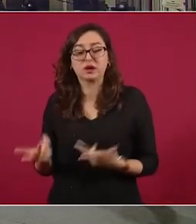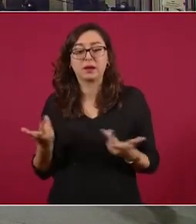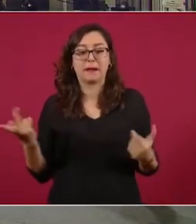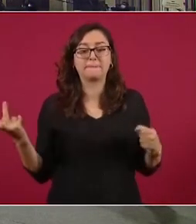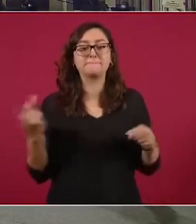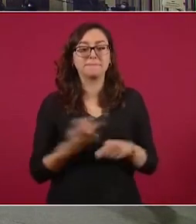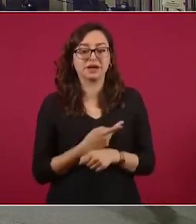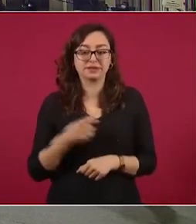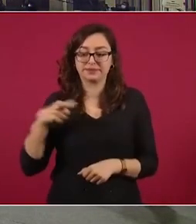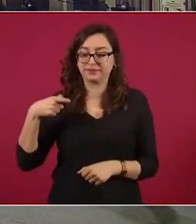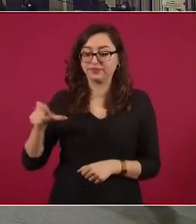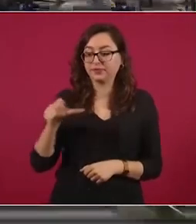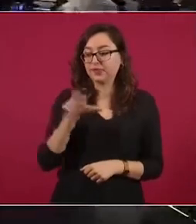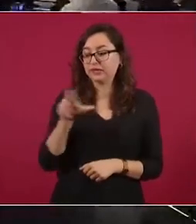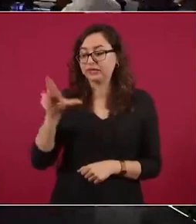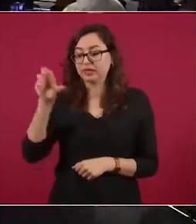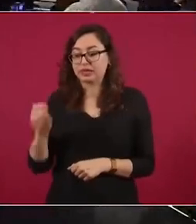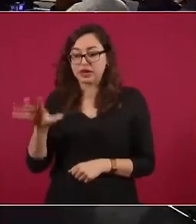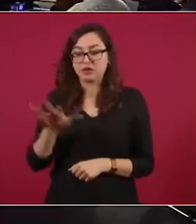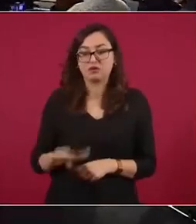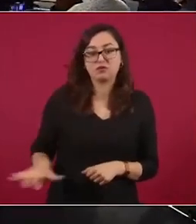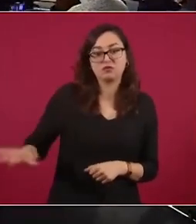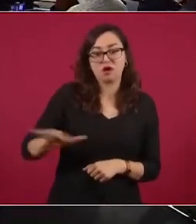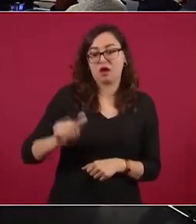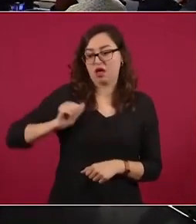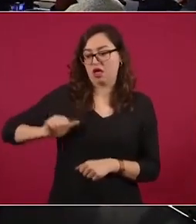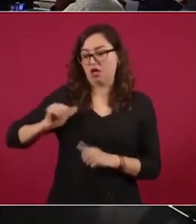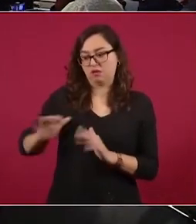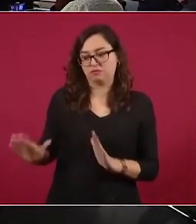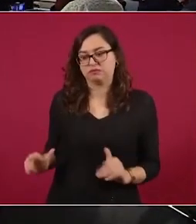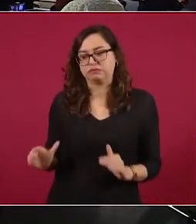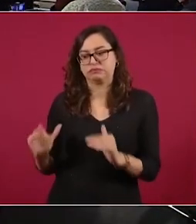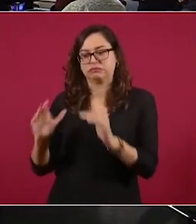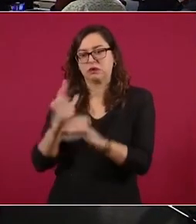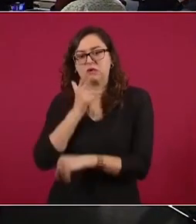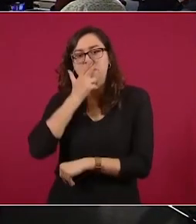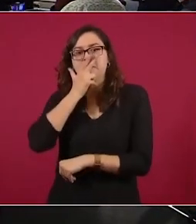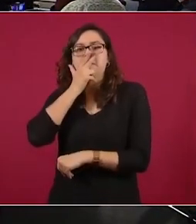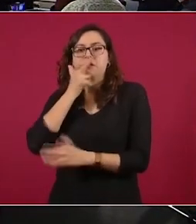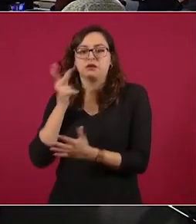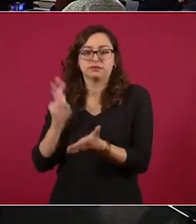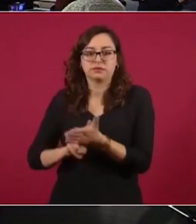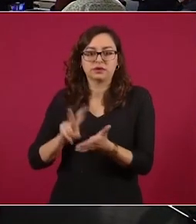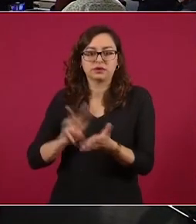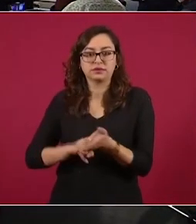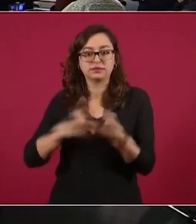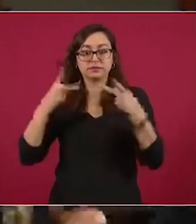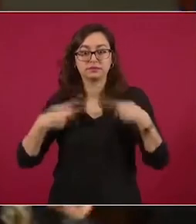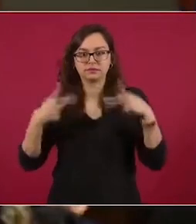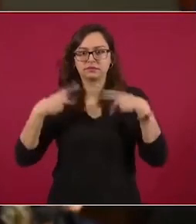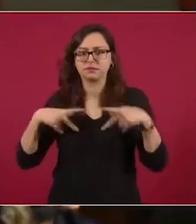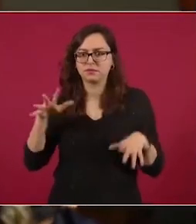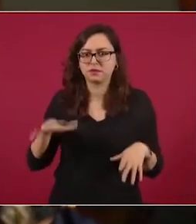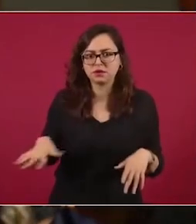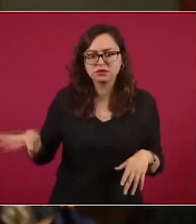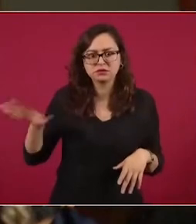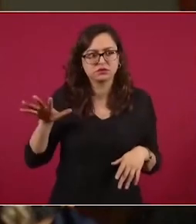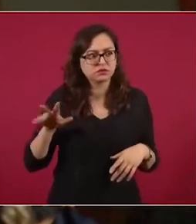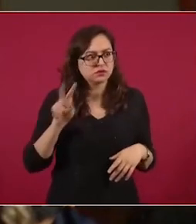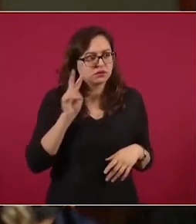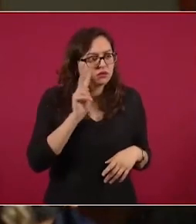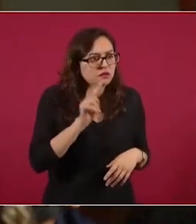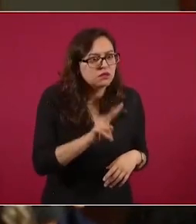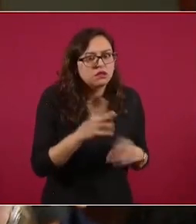de las cavernas, la arqueología, de todos los restos son muy importantes, entonces la gente, pues algunos, muchos se las creen,